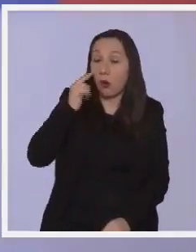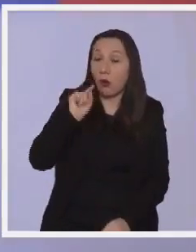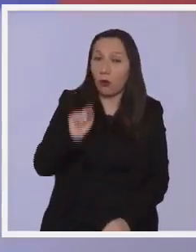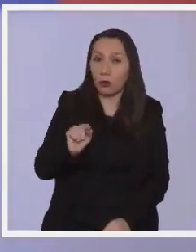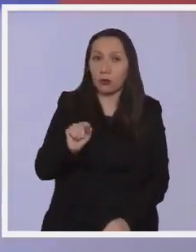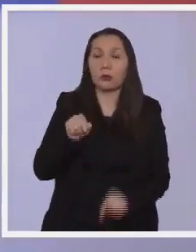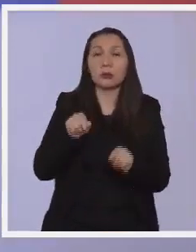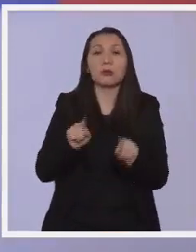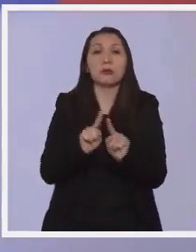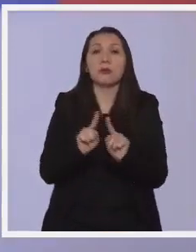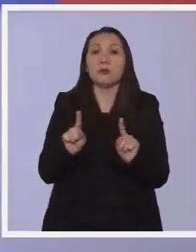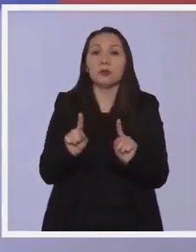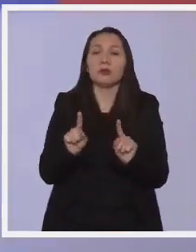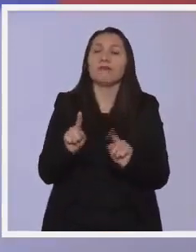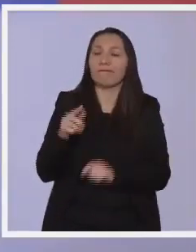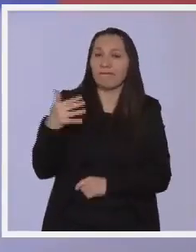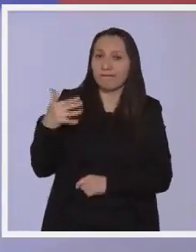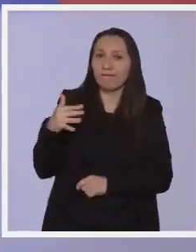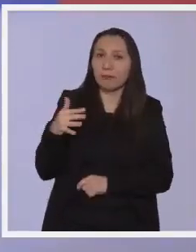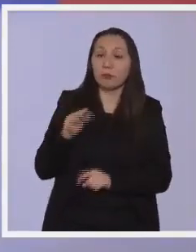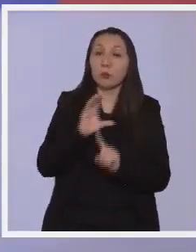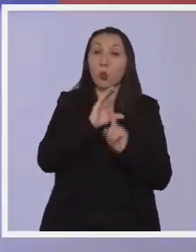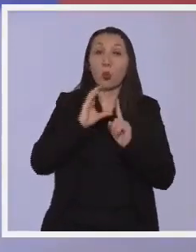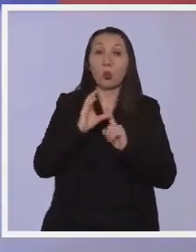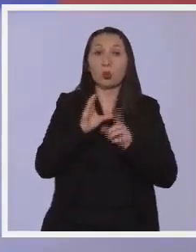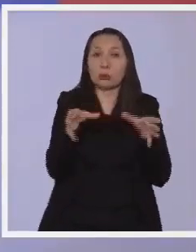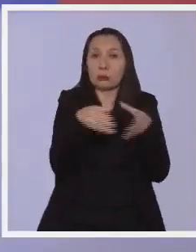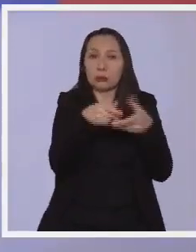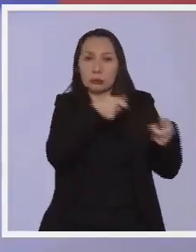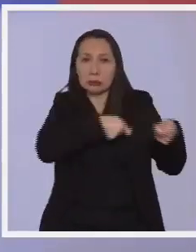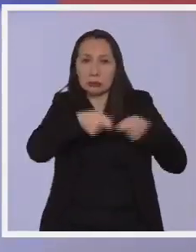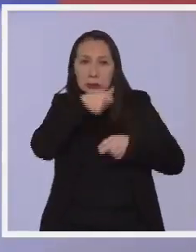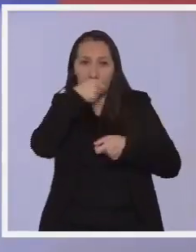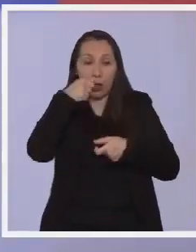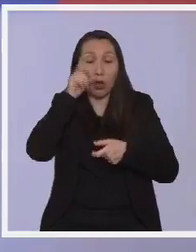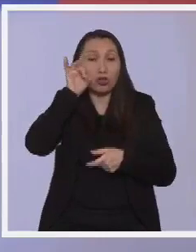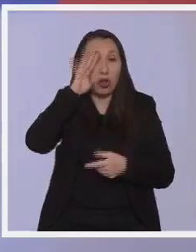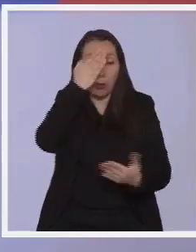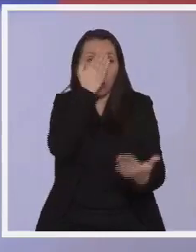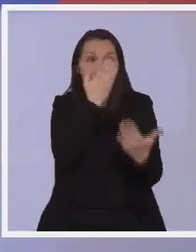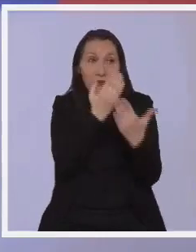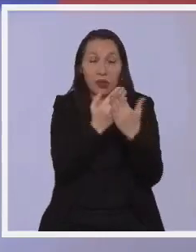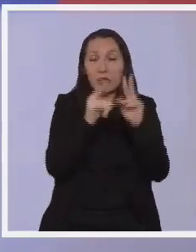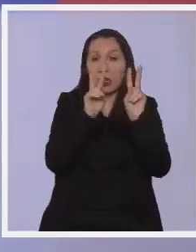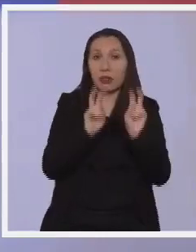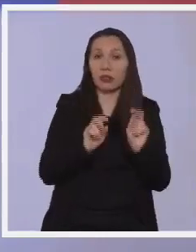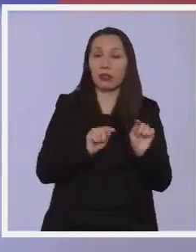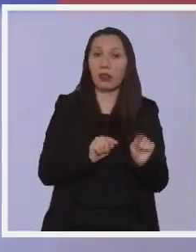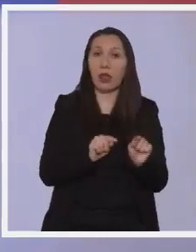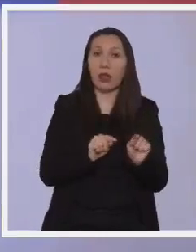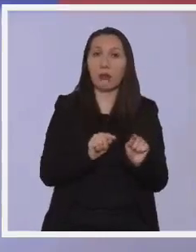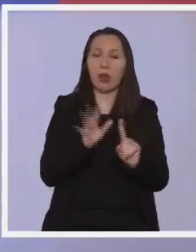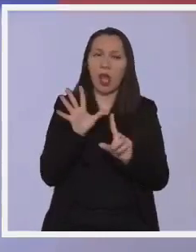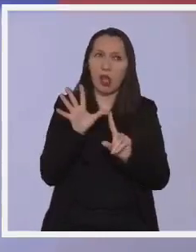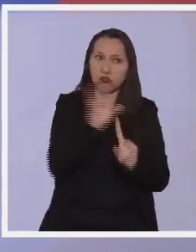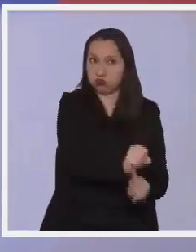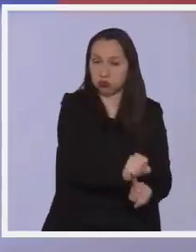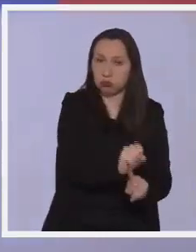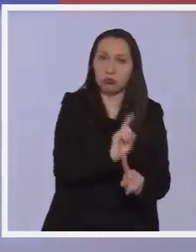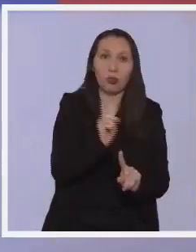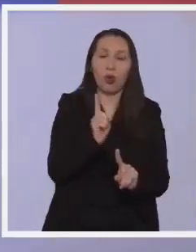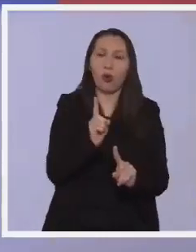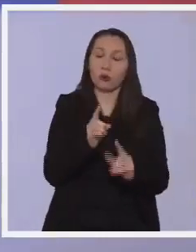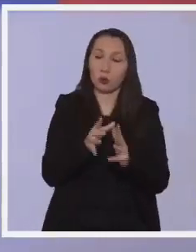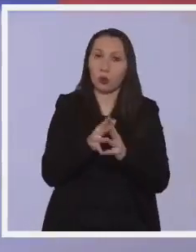es, y es importante, la cultura narco no se enfrenta solo desde la perspectiva de la represión. Es un